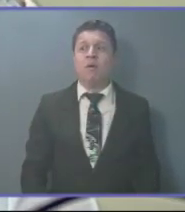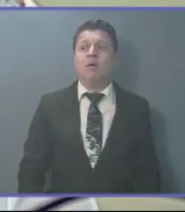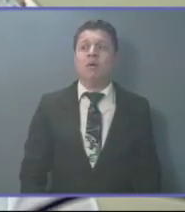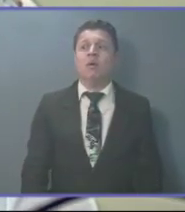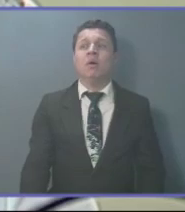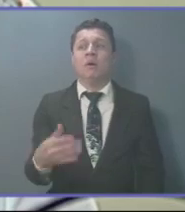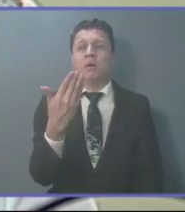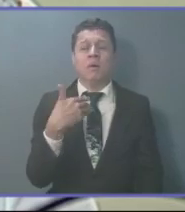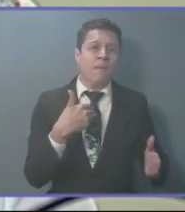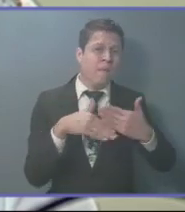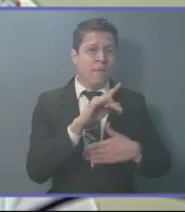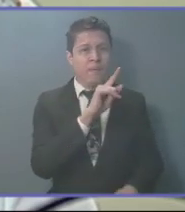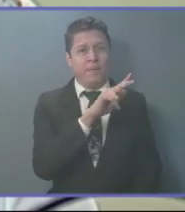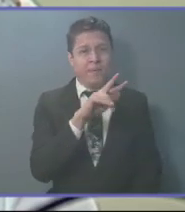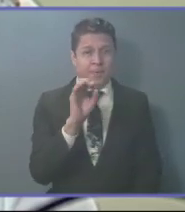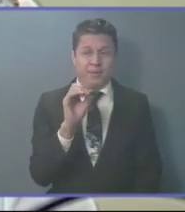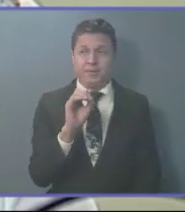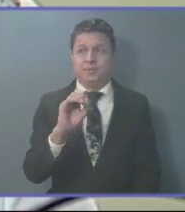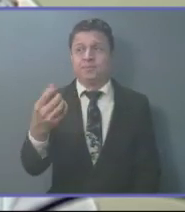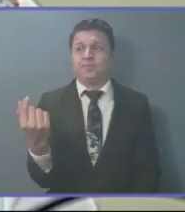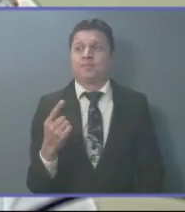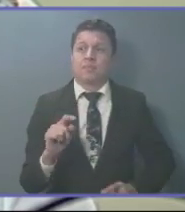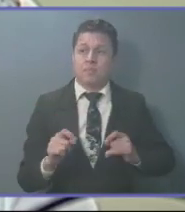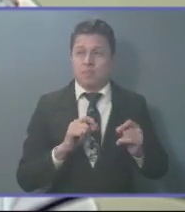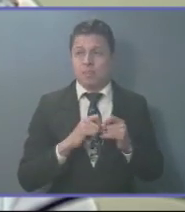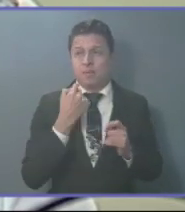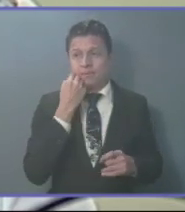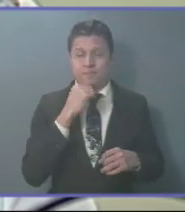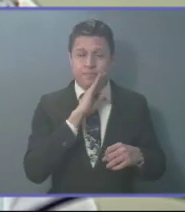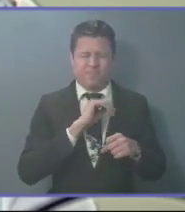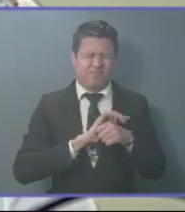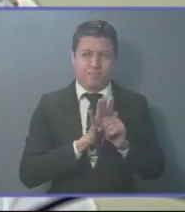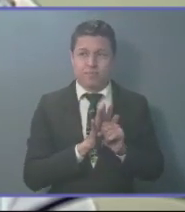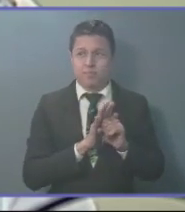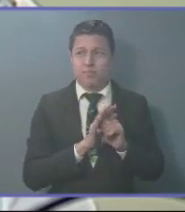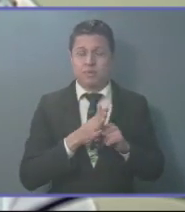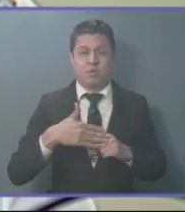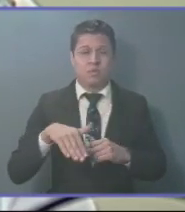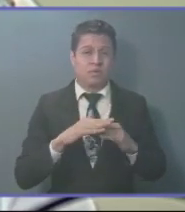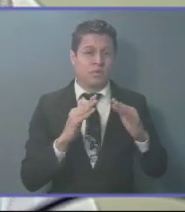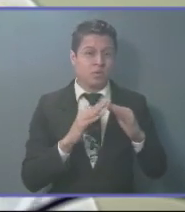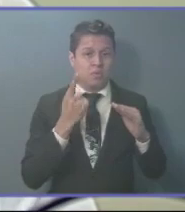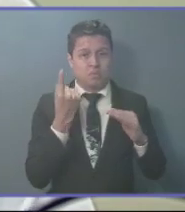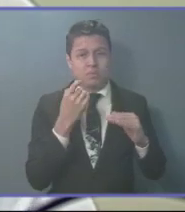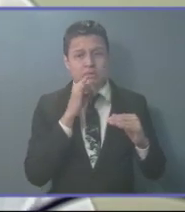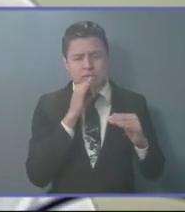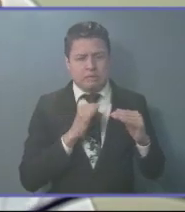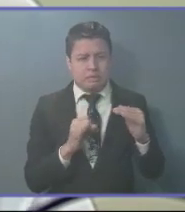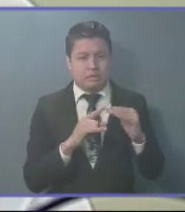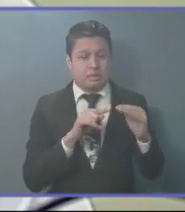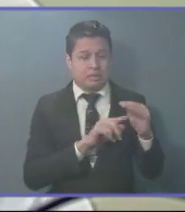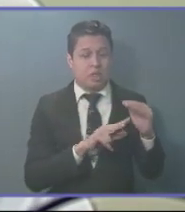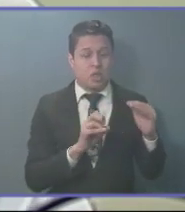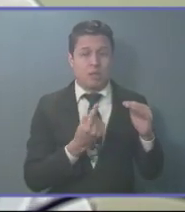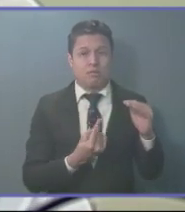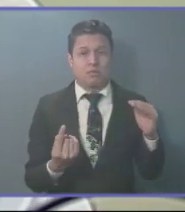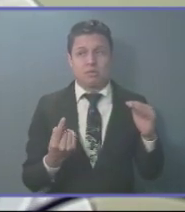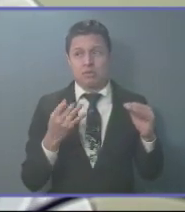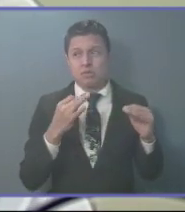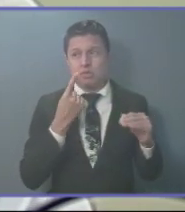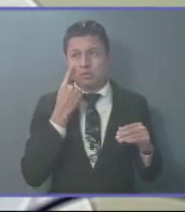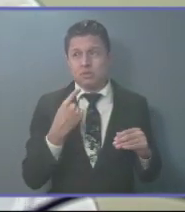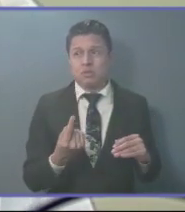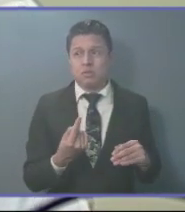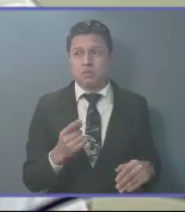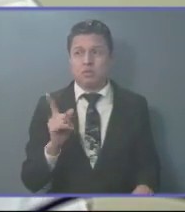casos que están ya confirmados de contagio de COVID en el asilo Sara, y que esos ancianos no salieron a buscar